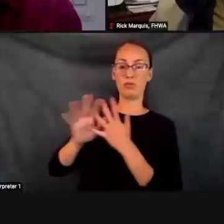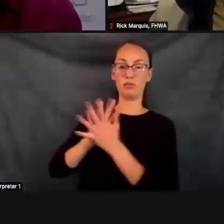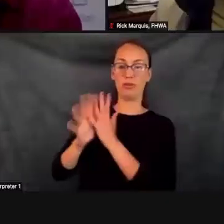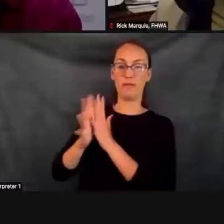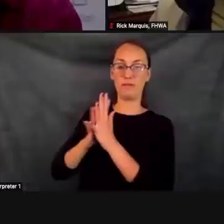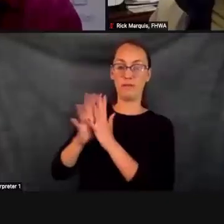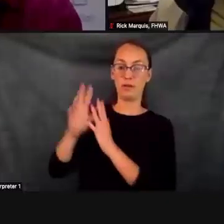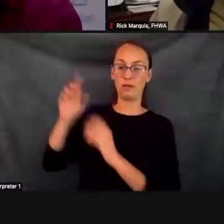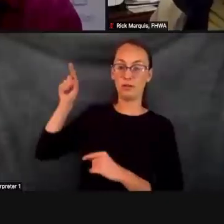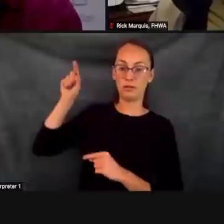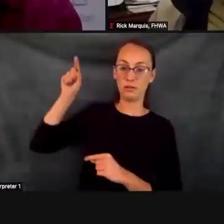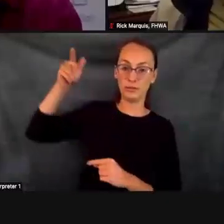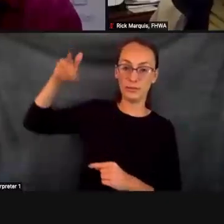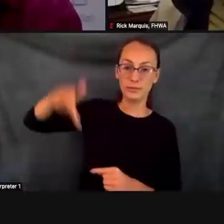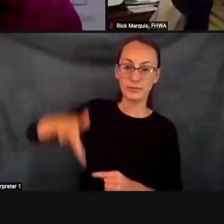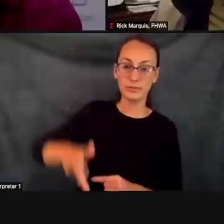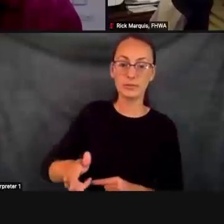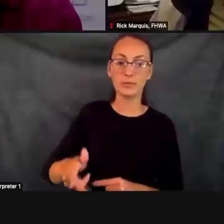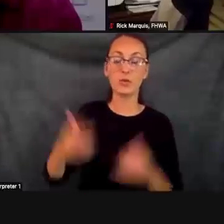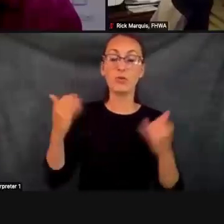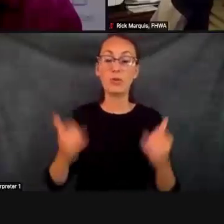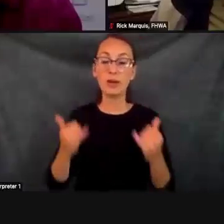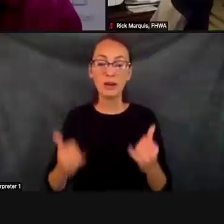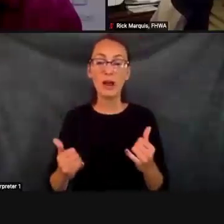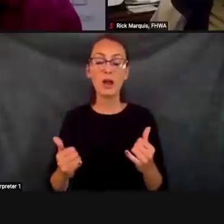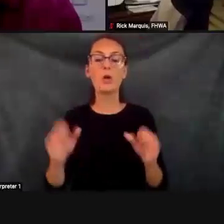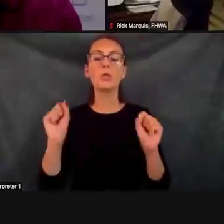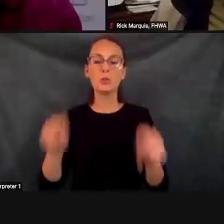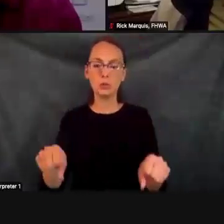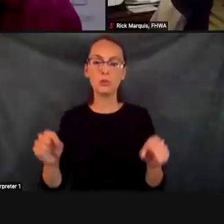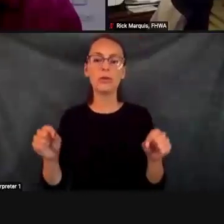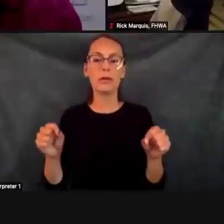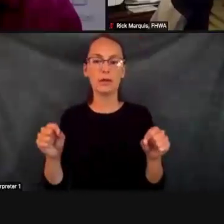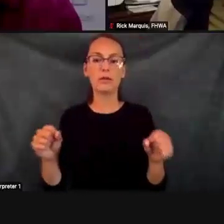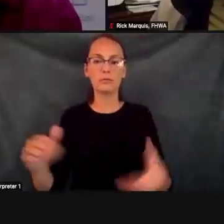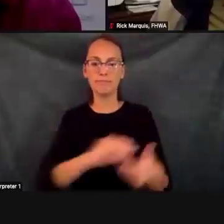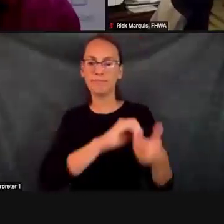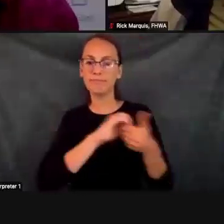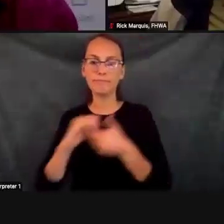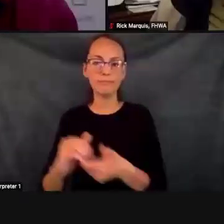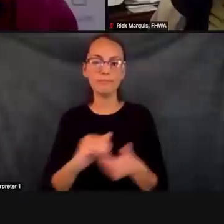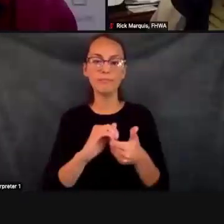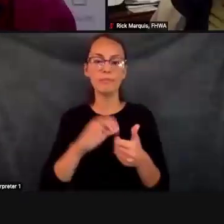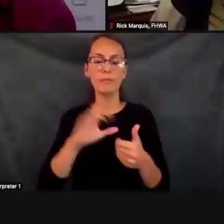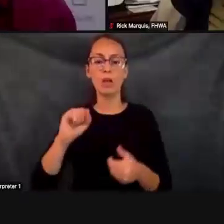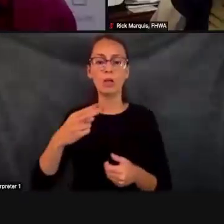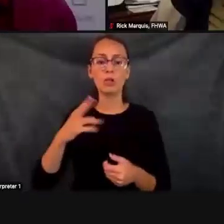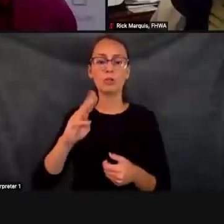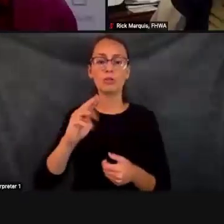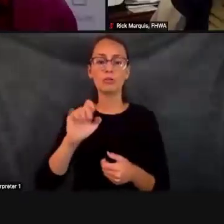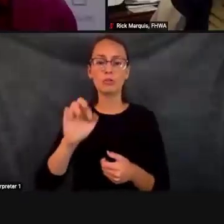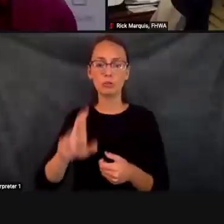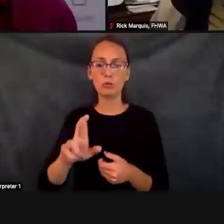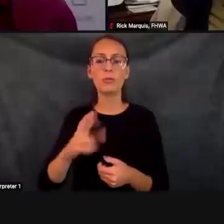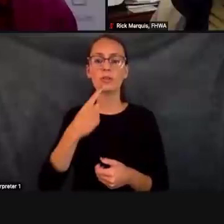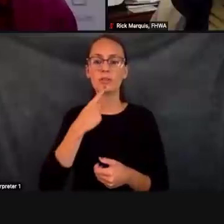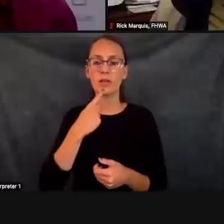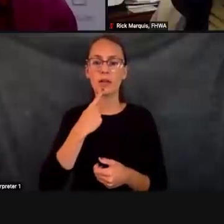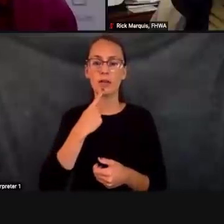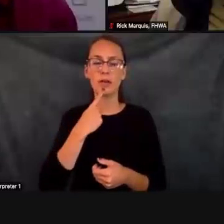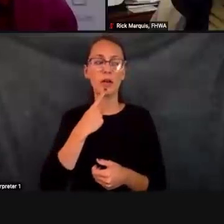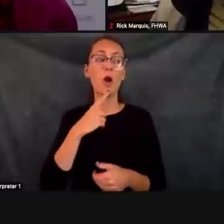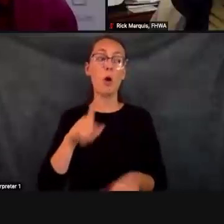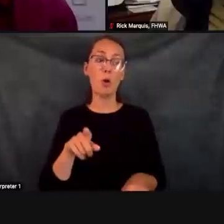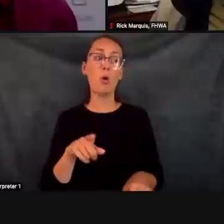para el tráfico norte-sur. Ahora puede crear consenso. Senador Schumer dijo